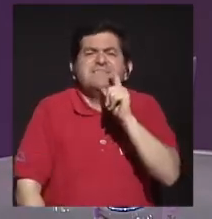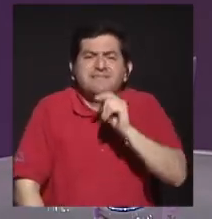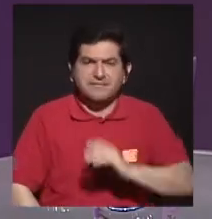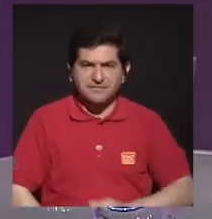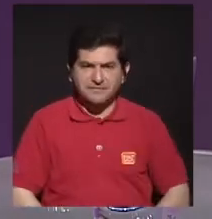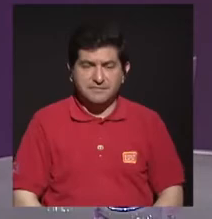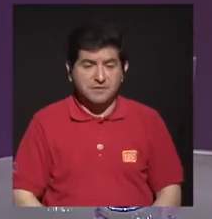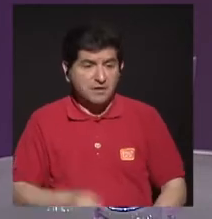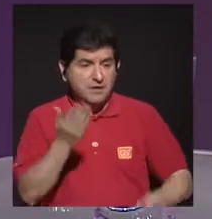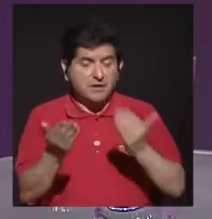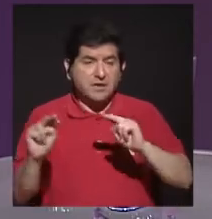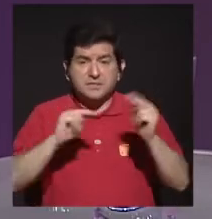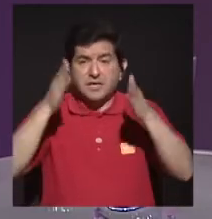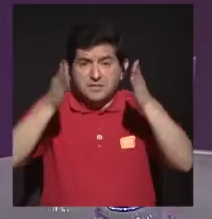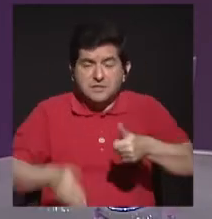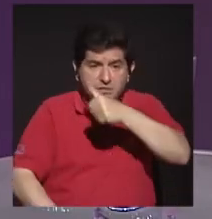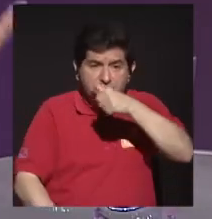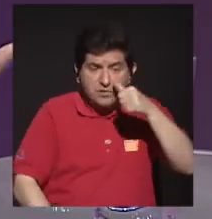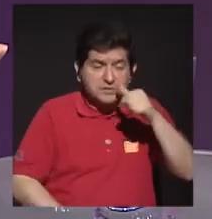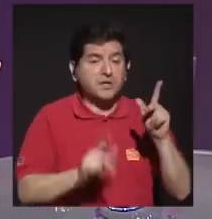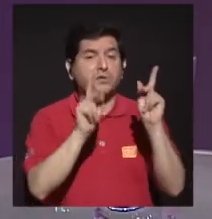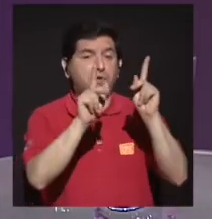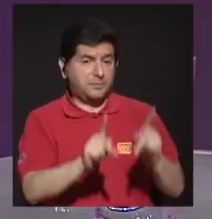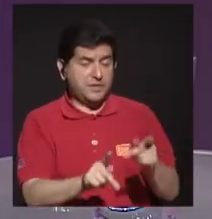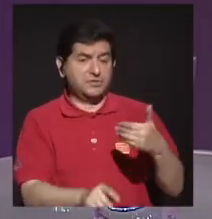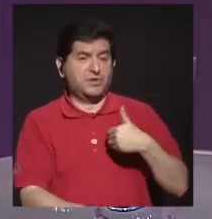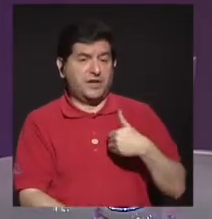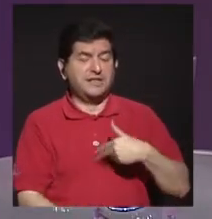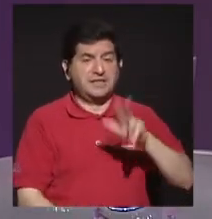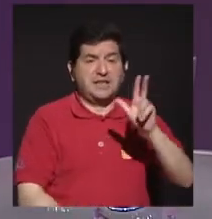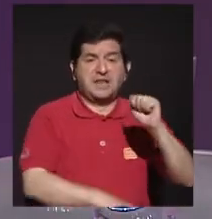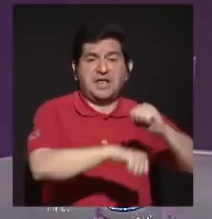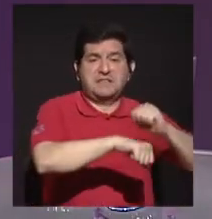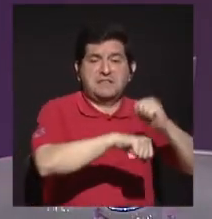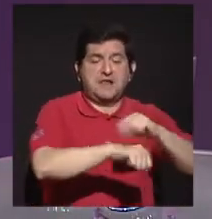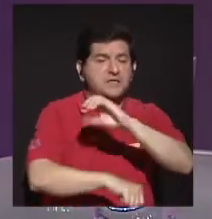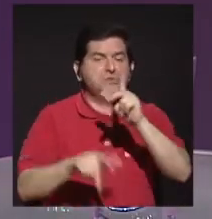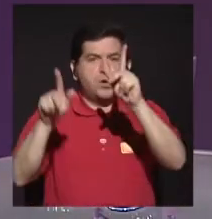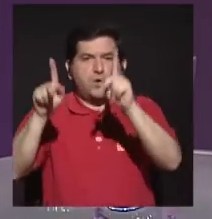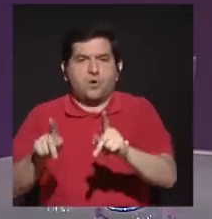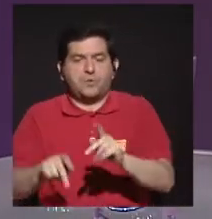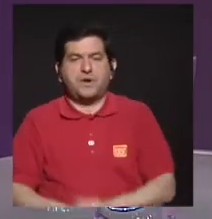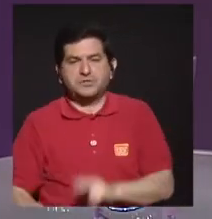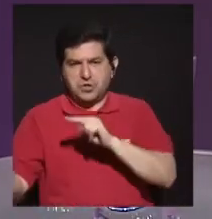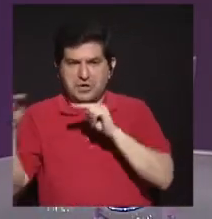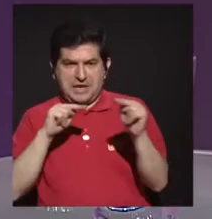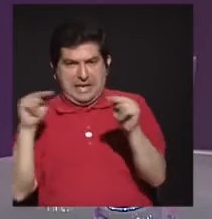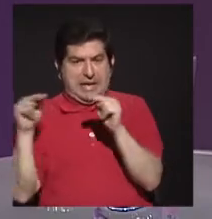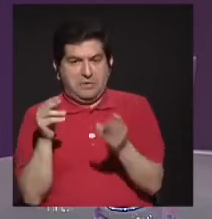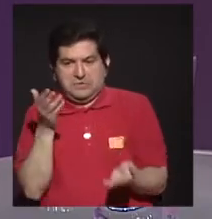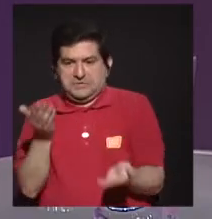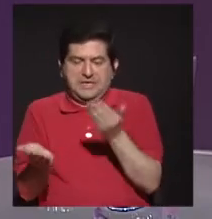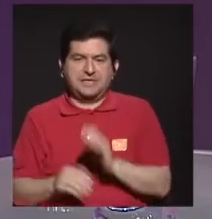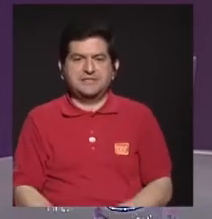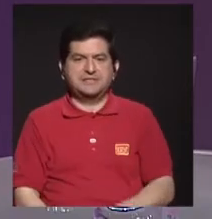y puede ser un narcotraficante alguien que posea tres piedras o alguien que trafique con 2 toneladas,